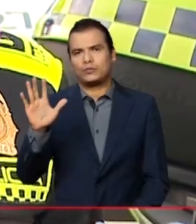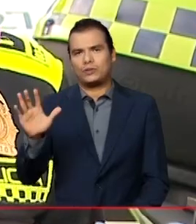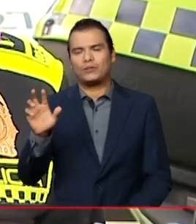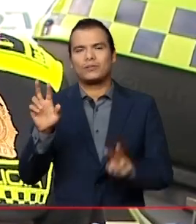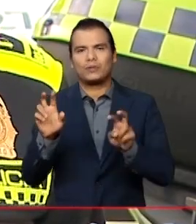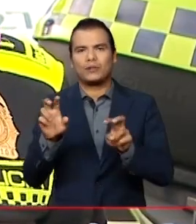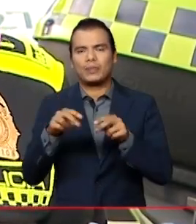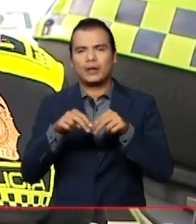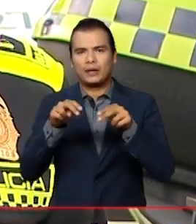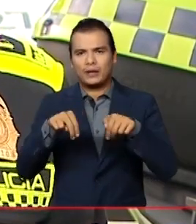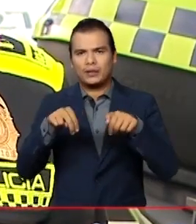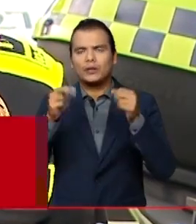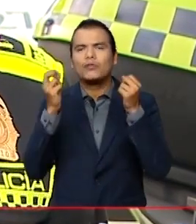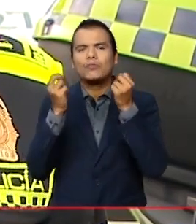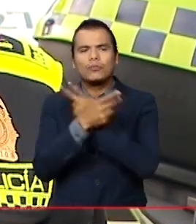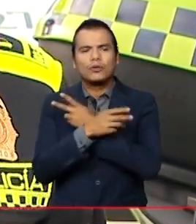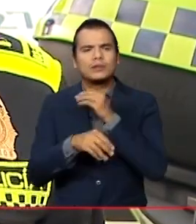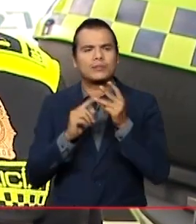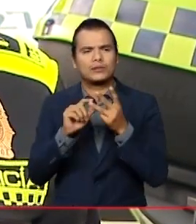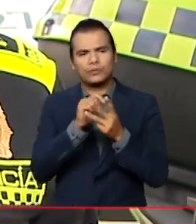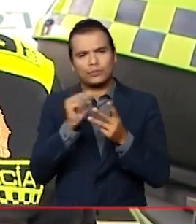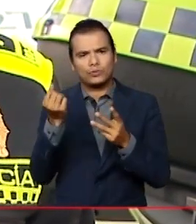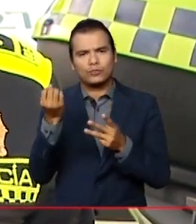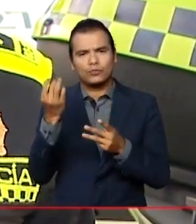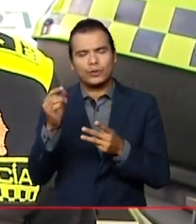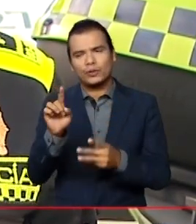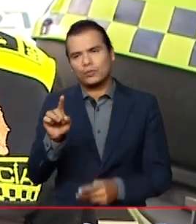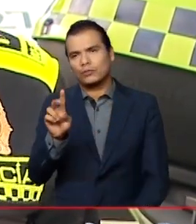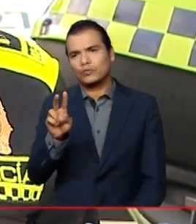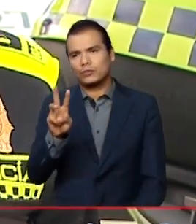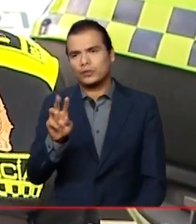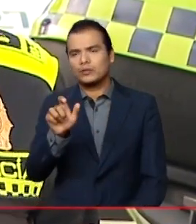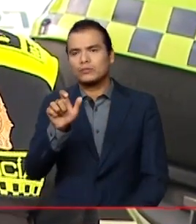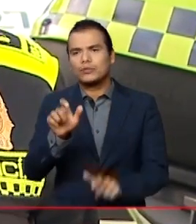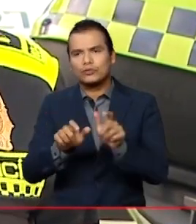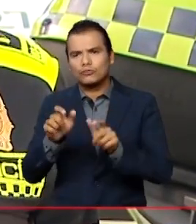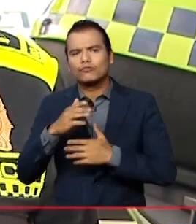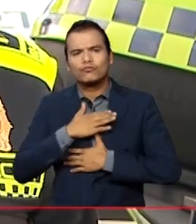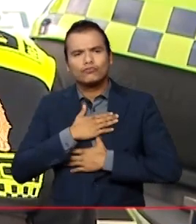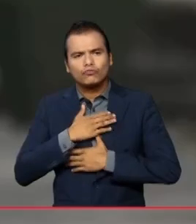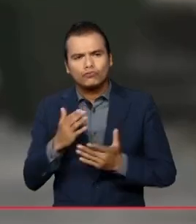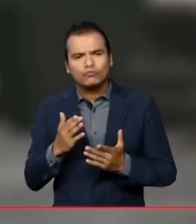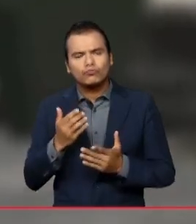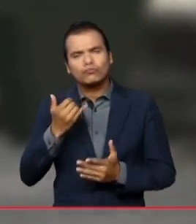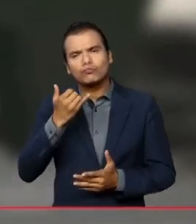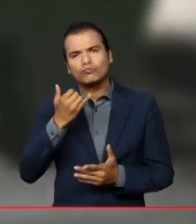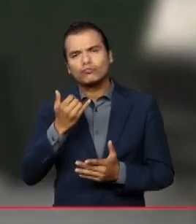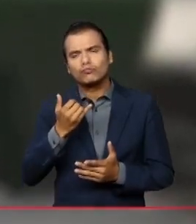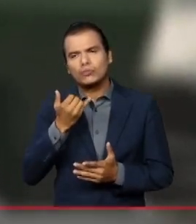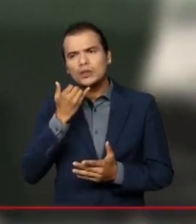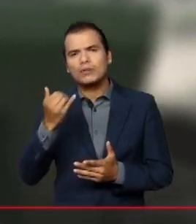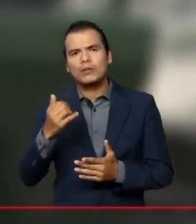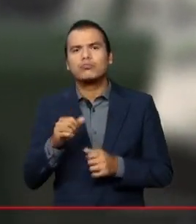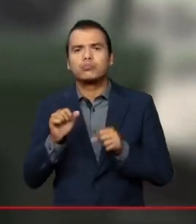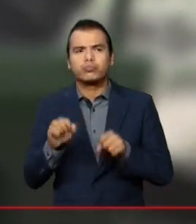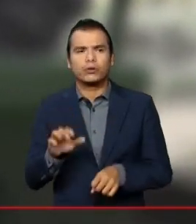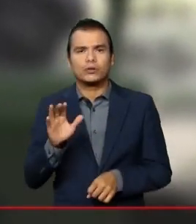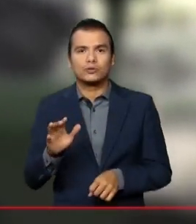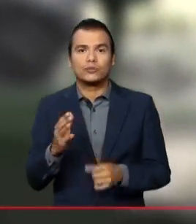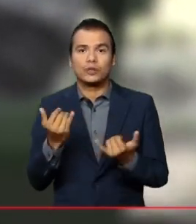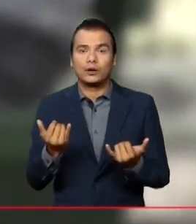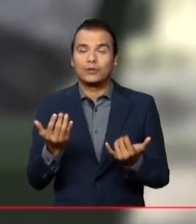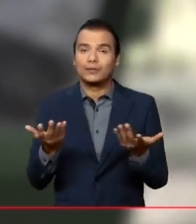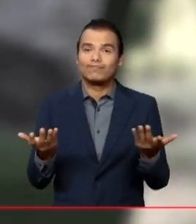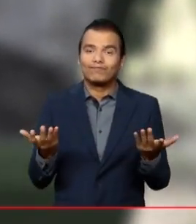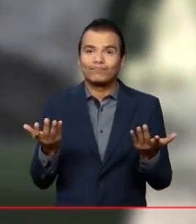violencia de género y tenemos el 1 2 3 donde normalmente pues la ciudadanía puede reportar motivos de policía un lamentable caso que ha vuelto al debate